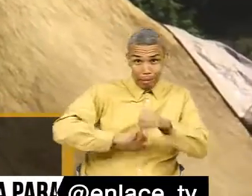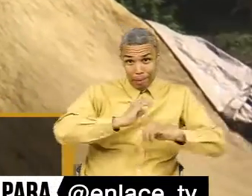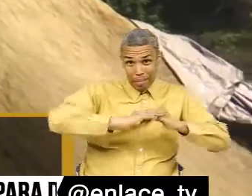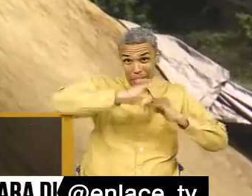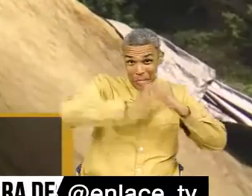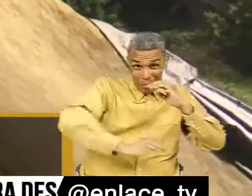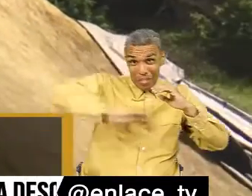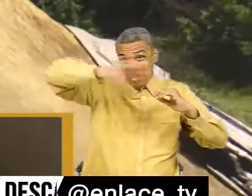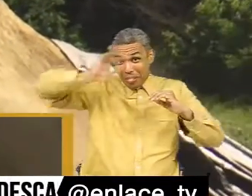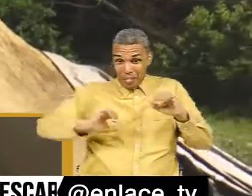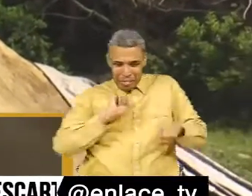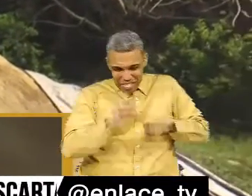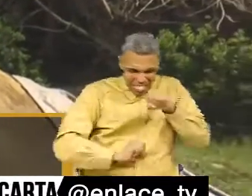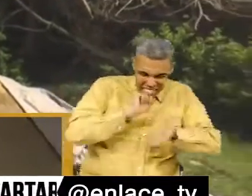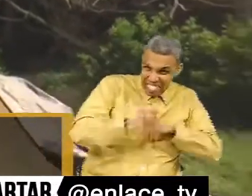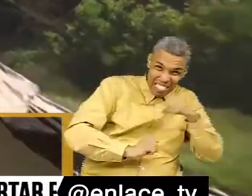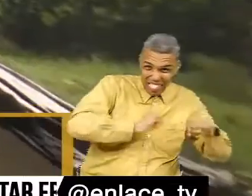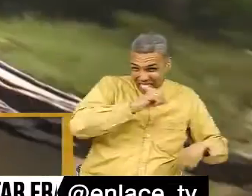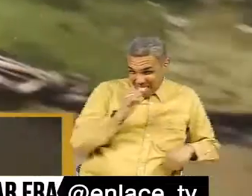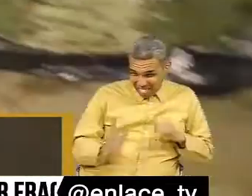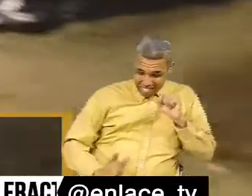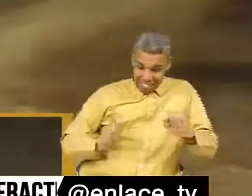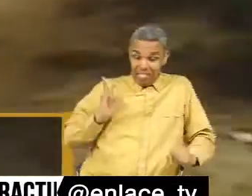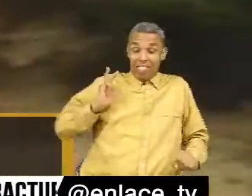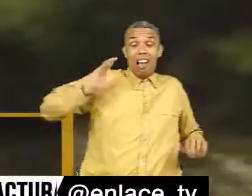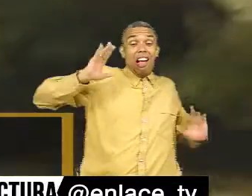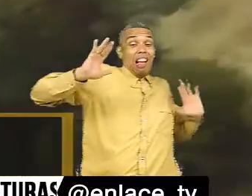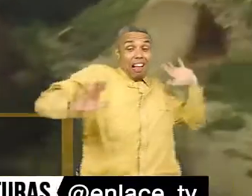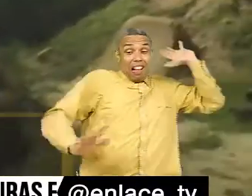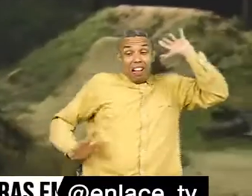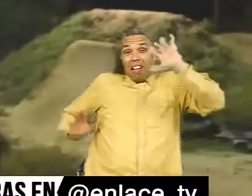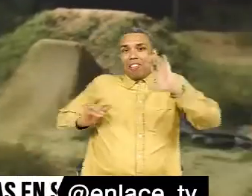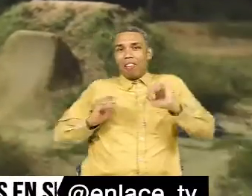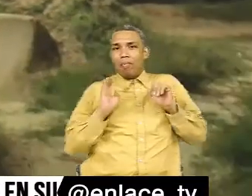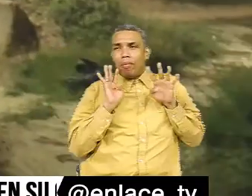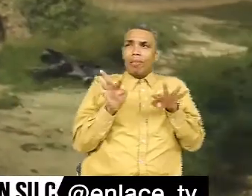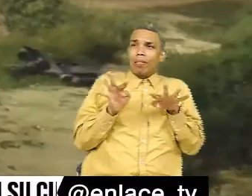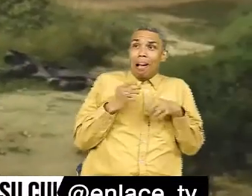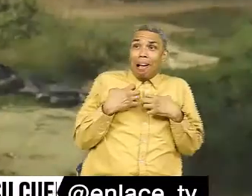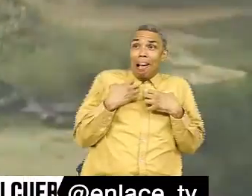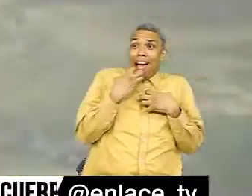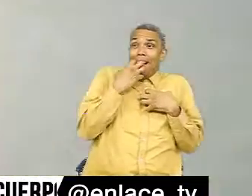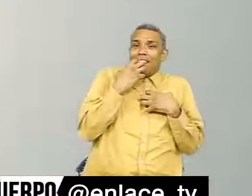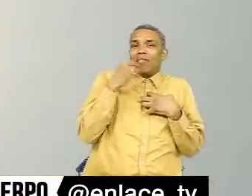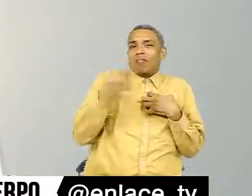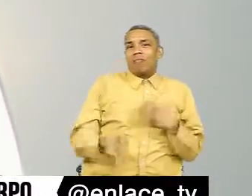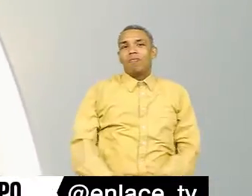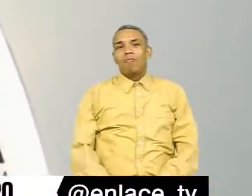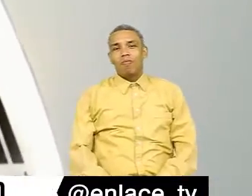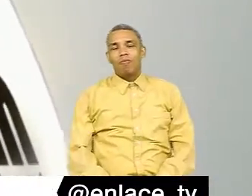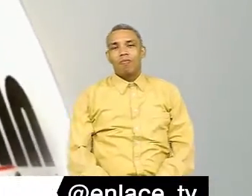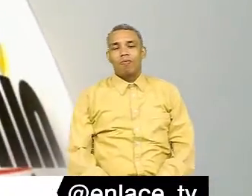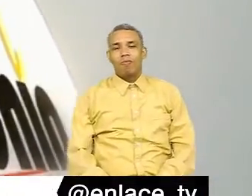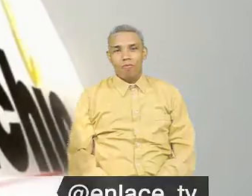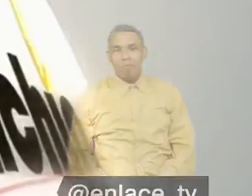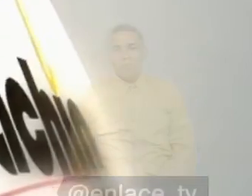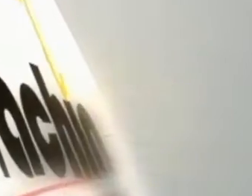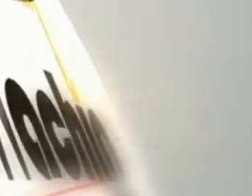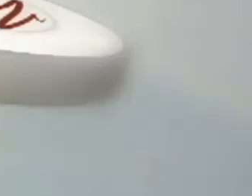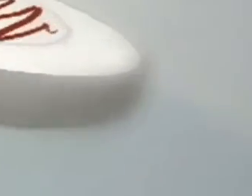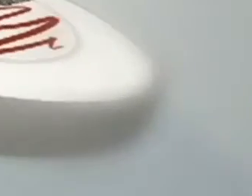transmitir adrenalina extrema a los espectadores, quienes podrán asistir de manera gratuita. Hasta aquí los deportes,